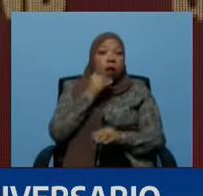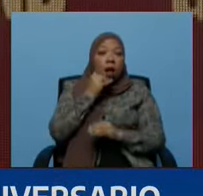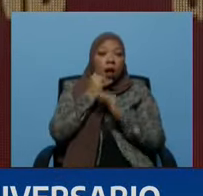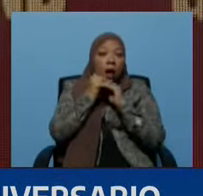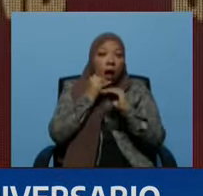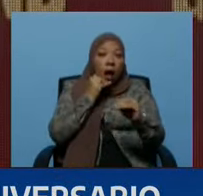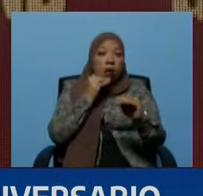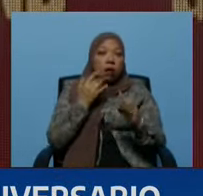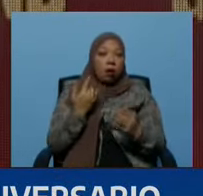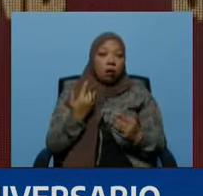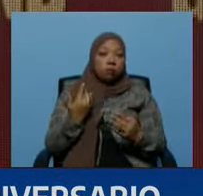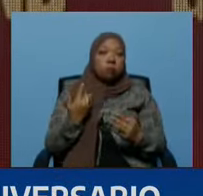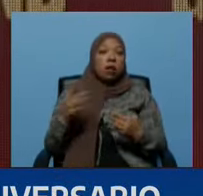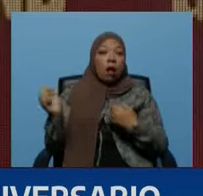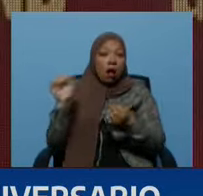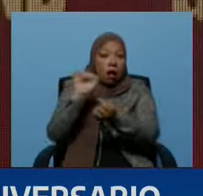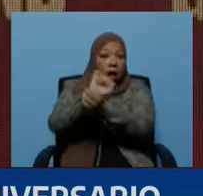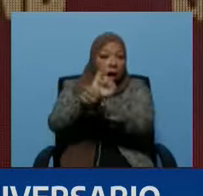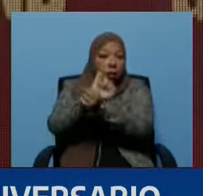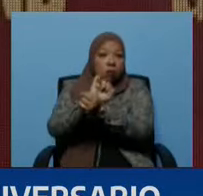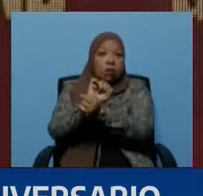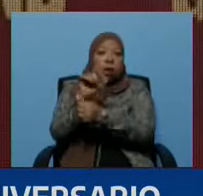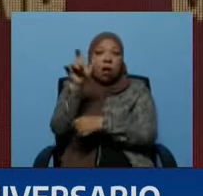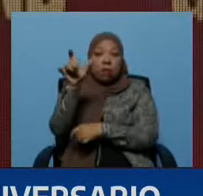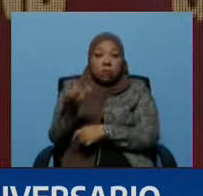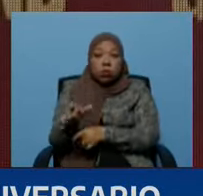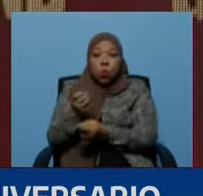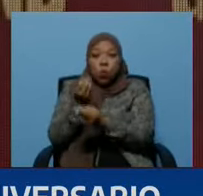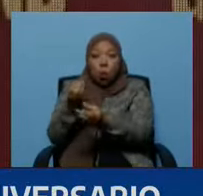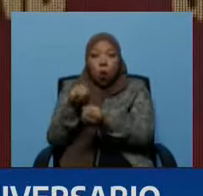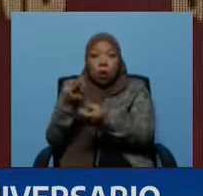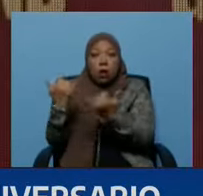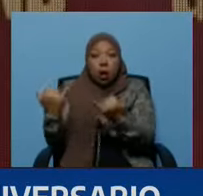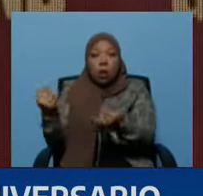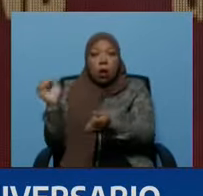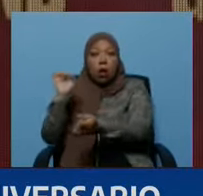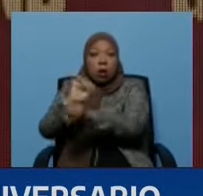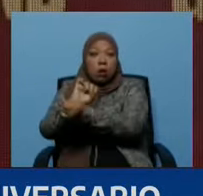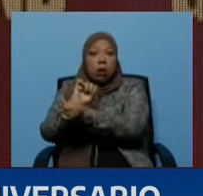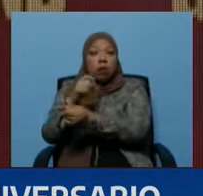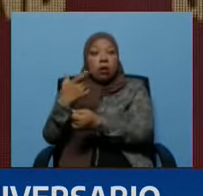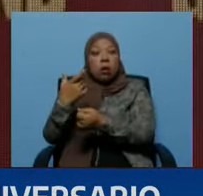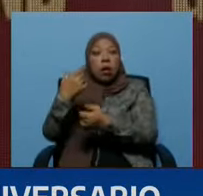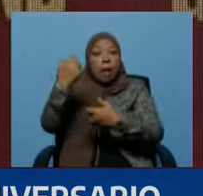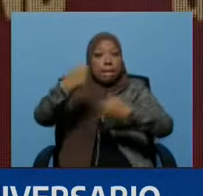Fueron capturados, confesaron, están procesados y van para Tocorón.